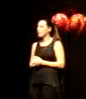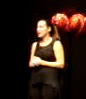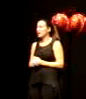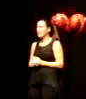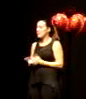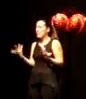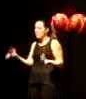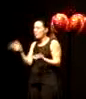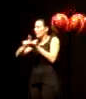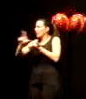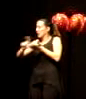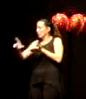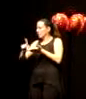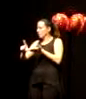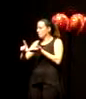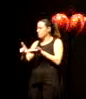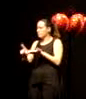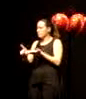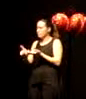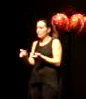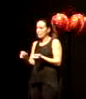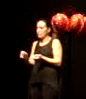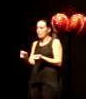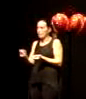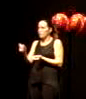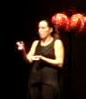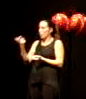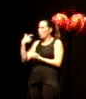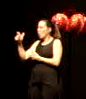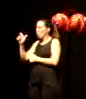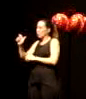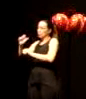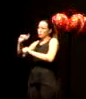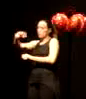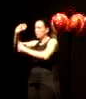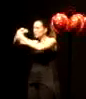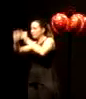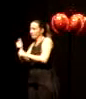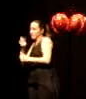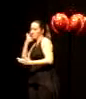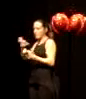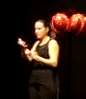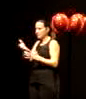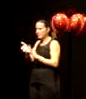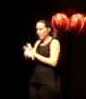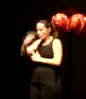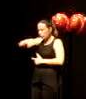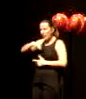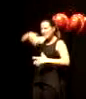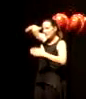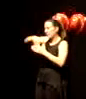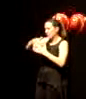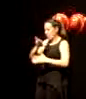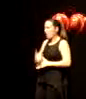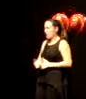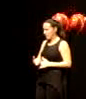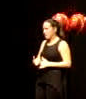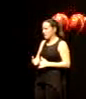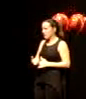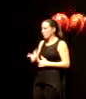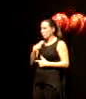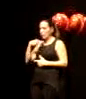Pero la literatura, como otras expresiones artísticas, nos dan la idea de que las cosas tienen un sentido. Cuando